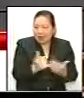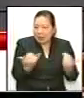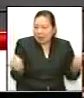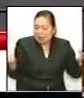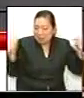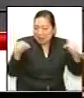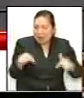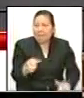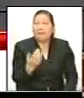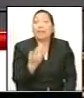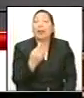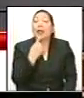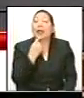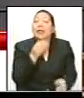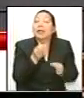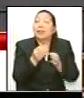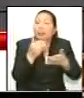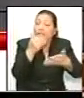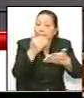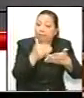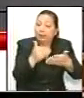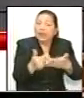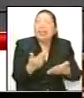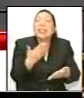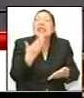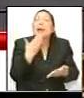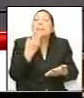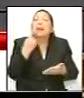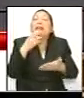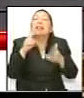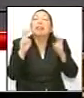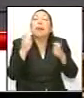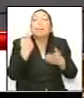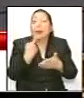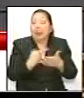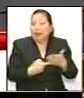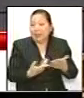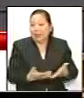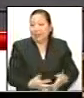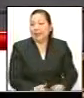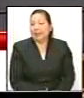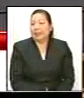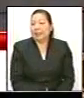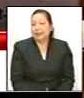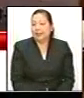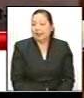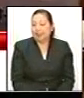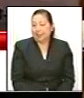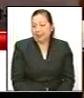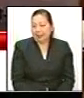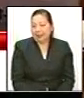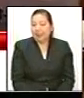acá pidiendo agenda presidencial. Muchas gracias, presidente.